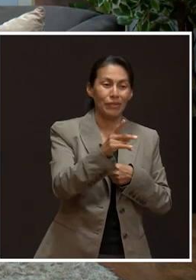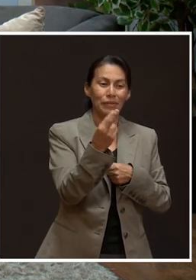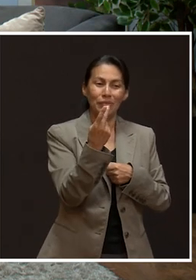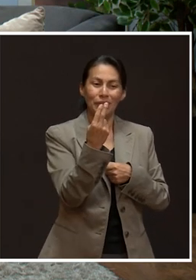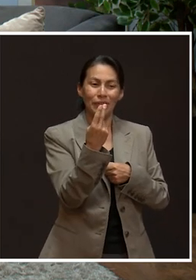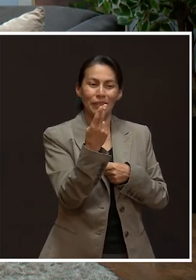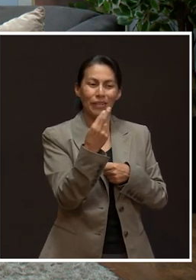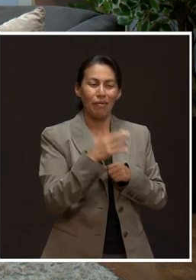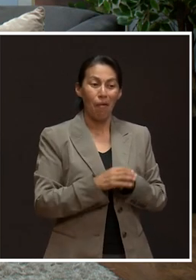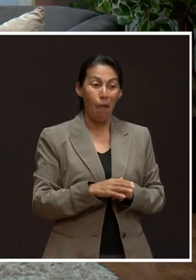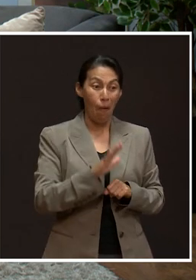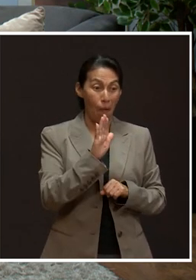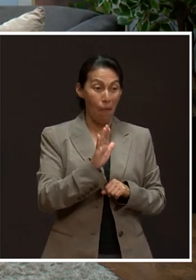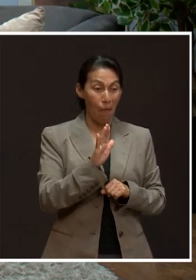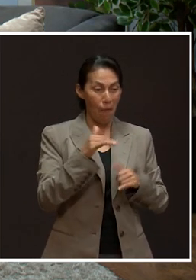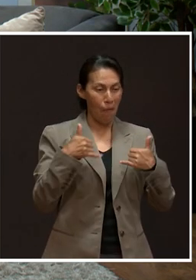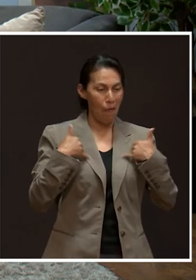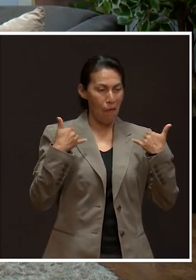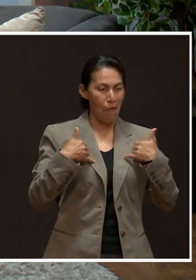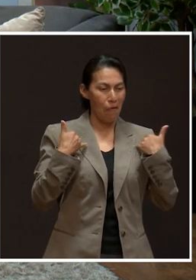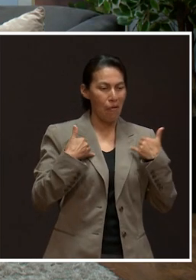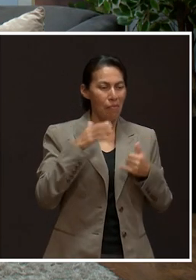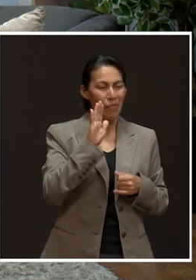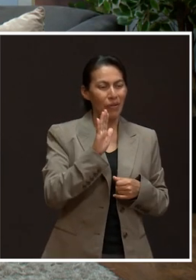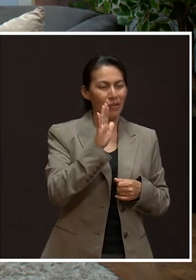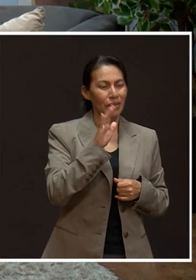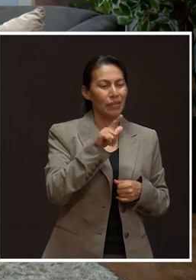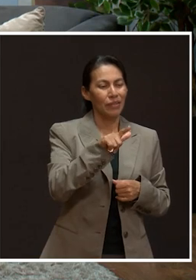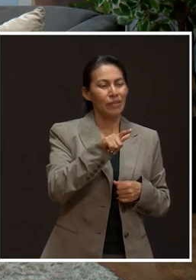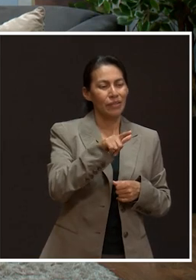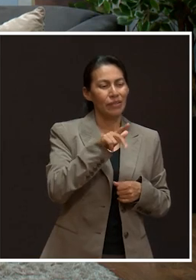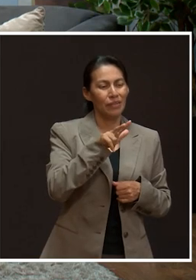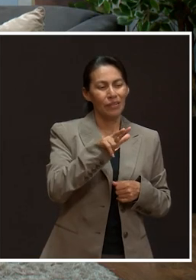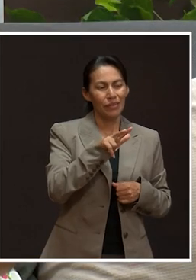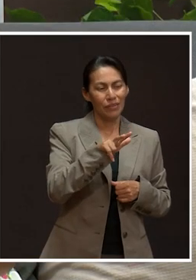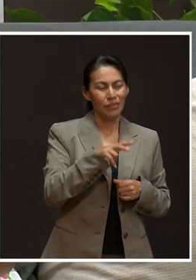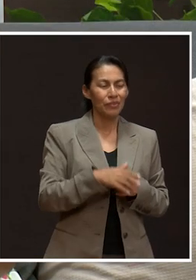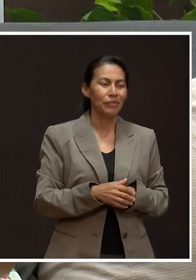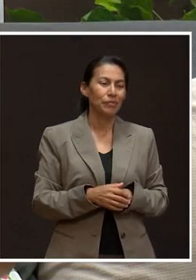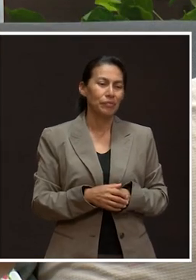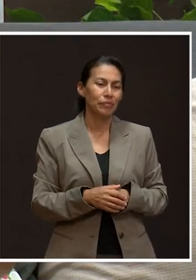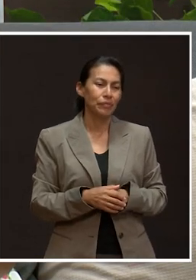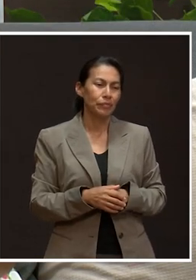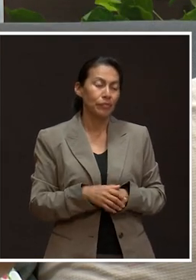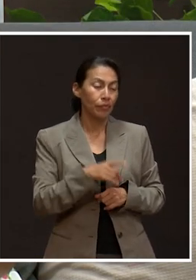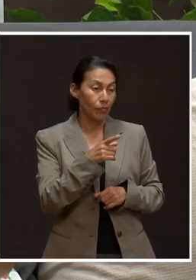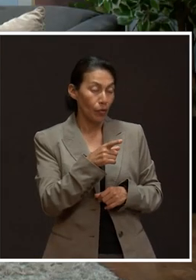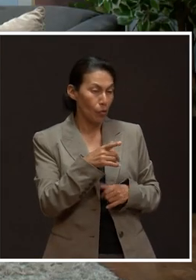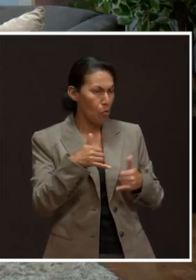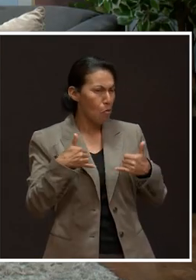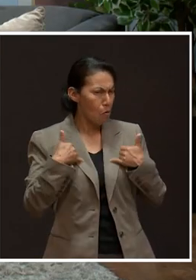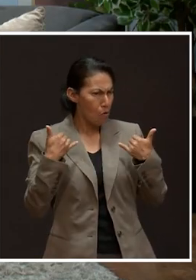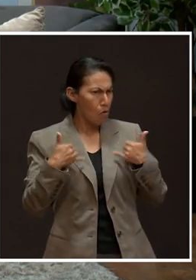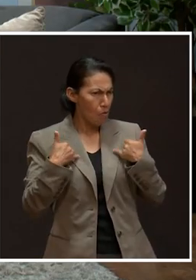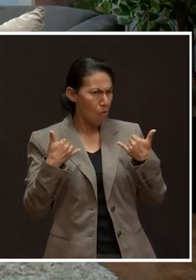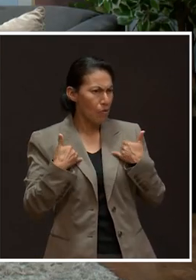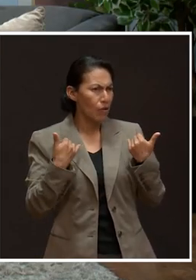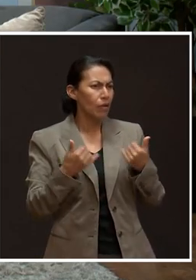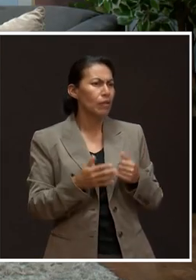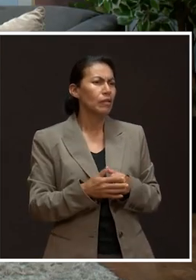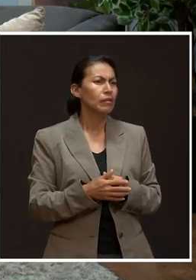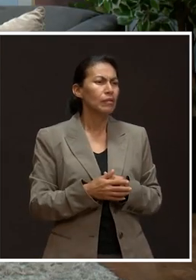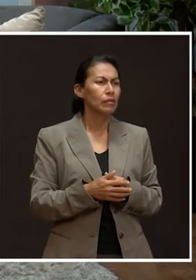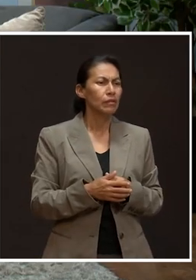Pues te comes los años, pareces de 17, 18. Sí. Y aún así, digámoslo, en tu tierna